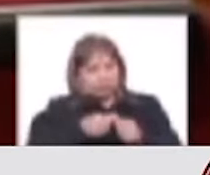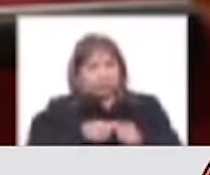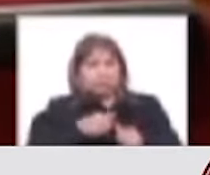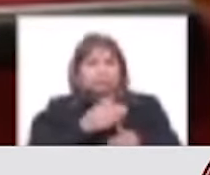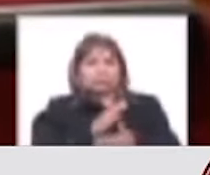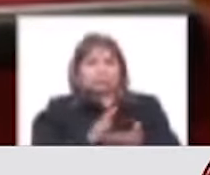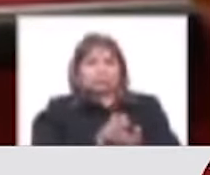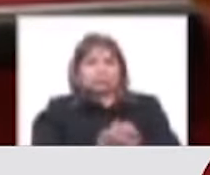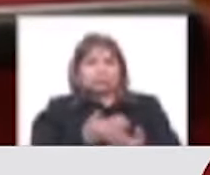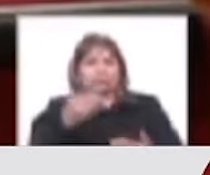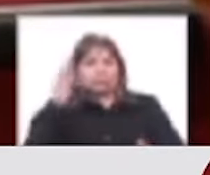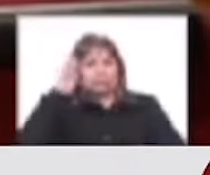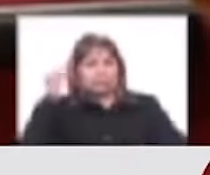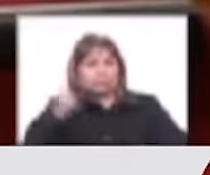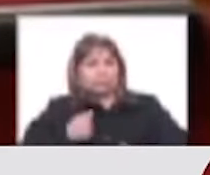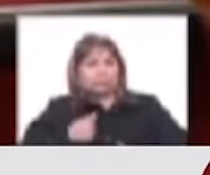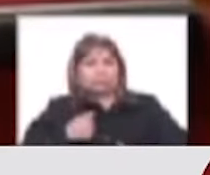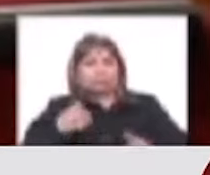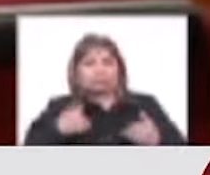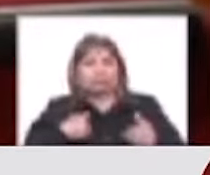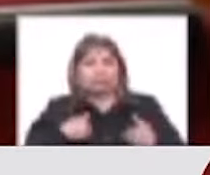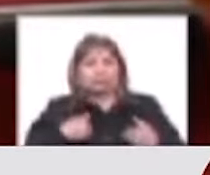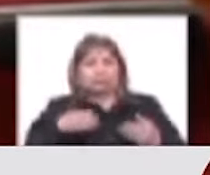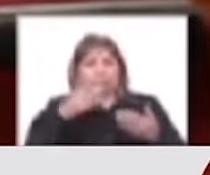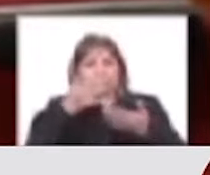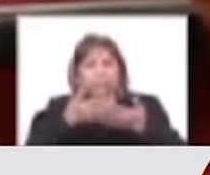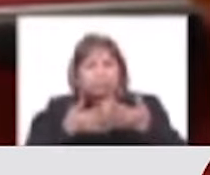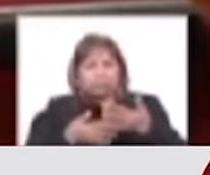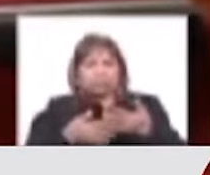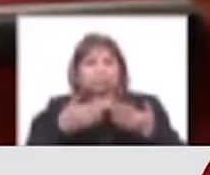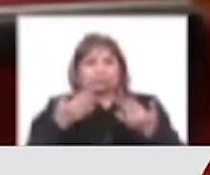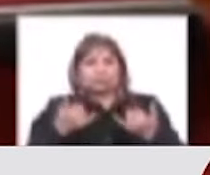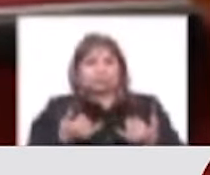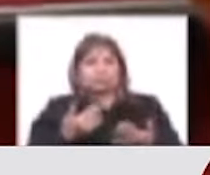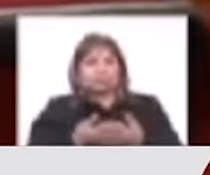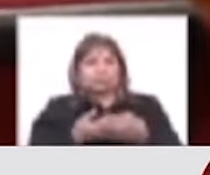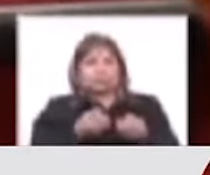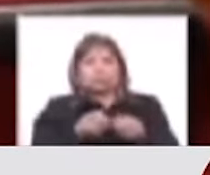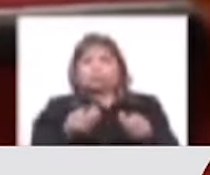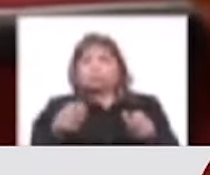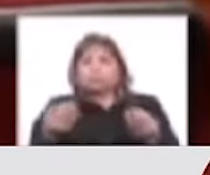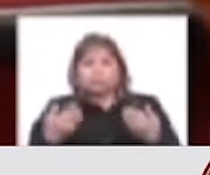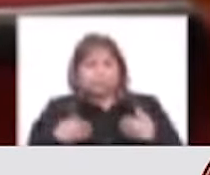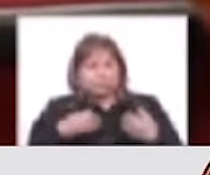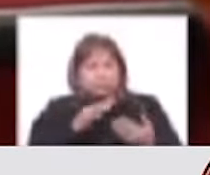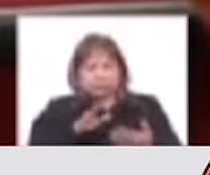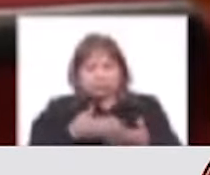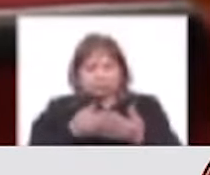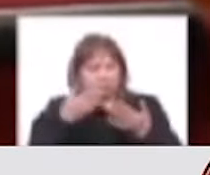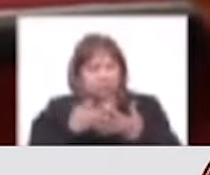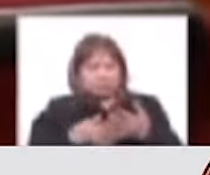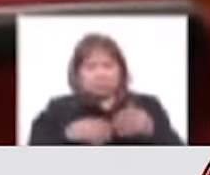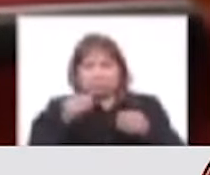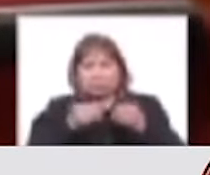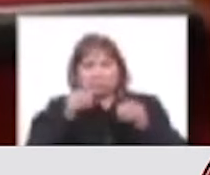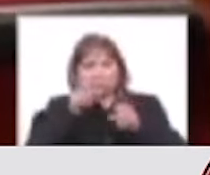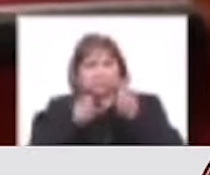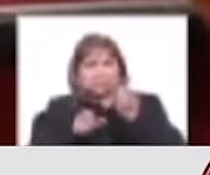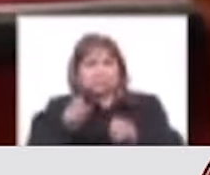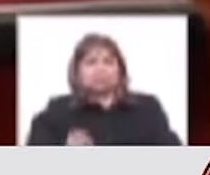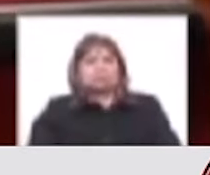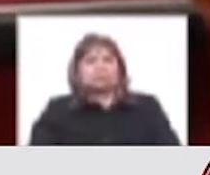Bien, Karina, por otro lado, dentro del pleno también se dio cuenta acerca del archivamiento de esta moción